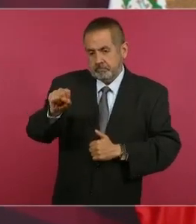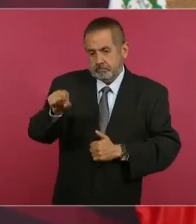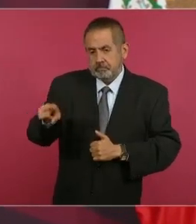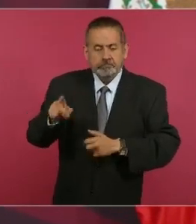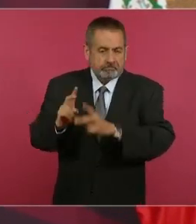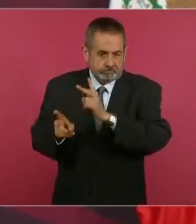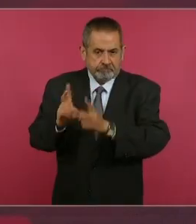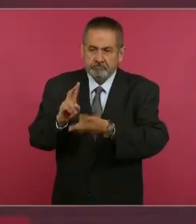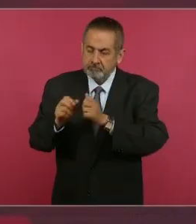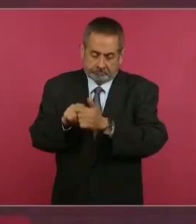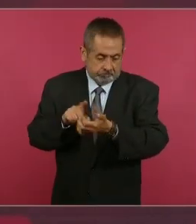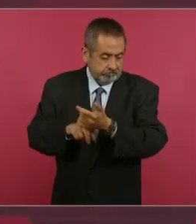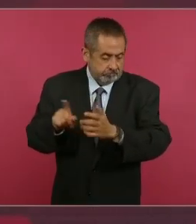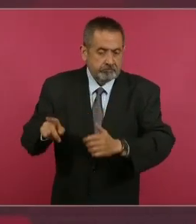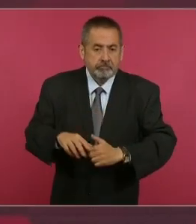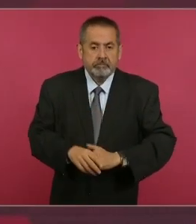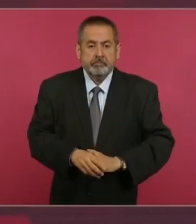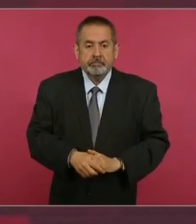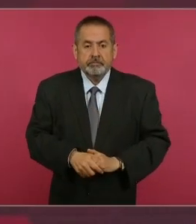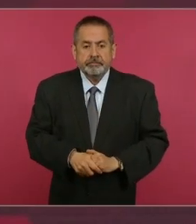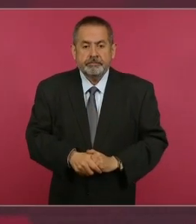hablamos con él,